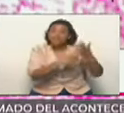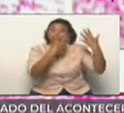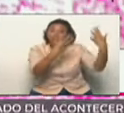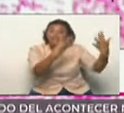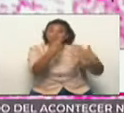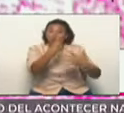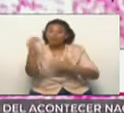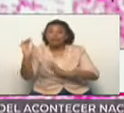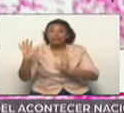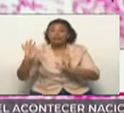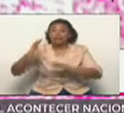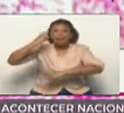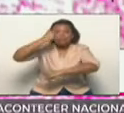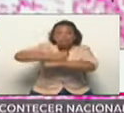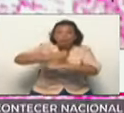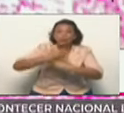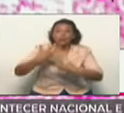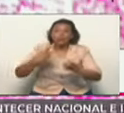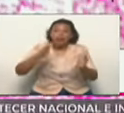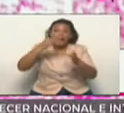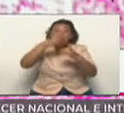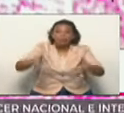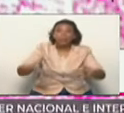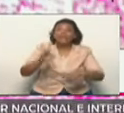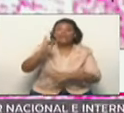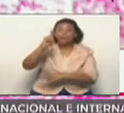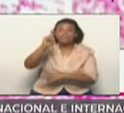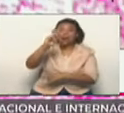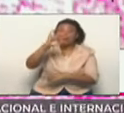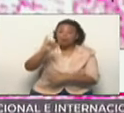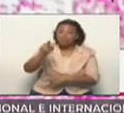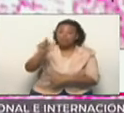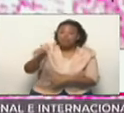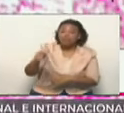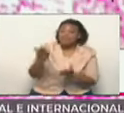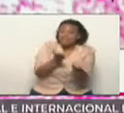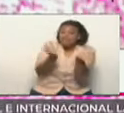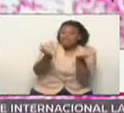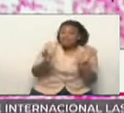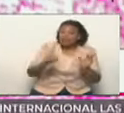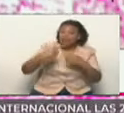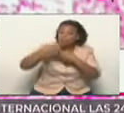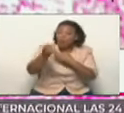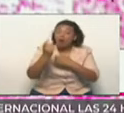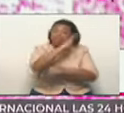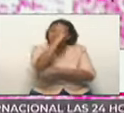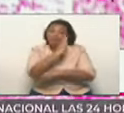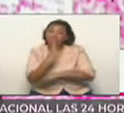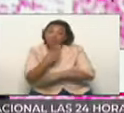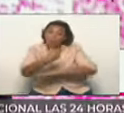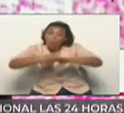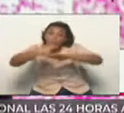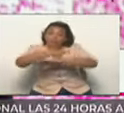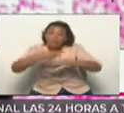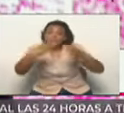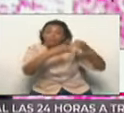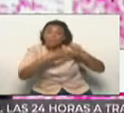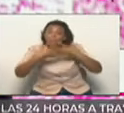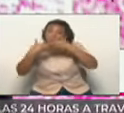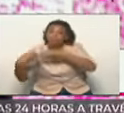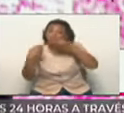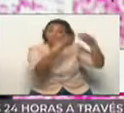La dictadura le entregó Itamaraty y el Servicio Exterior de Brasil al Departamento de